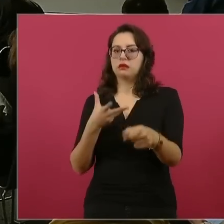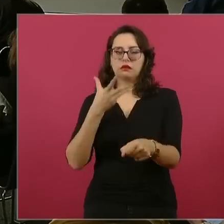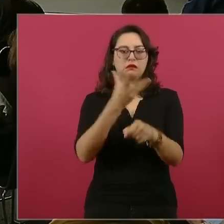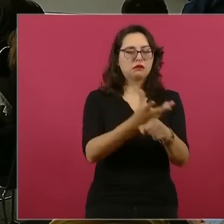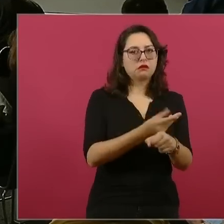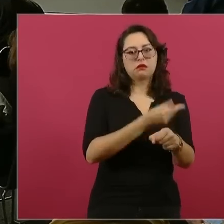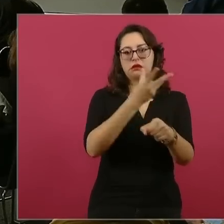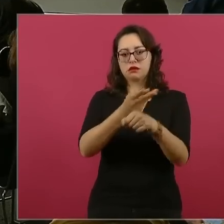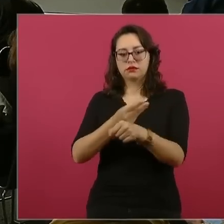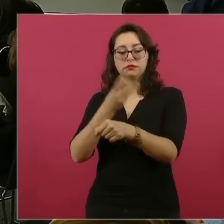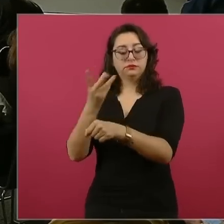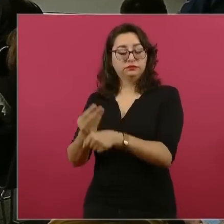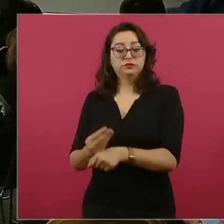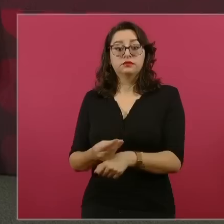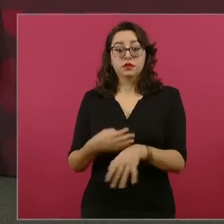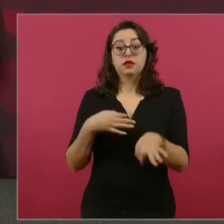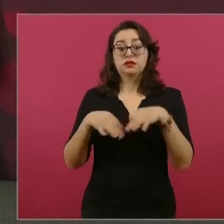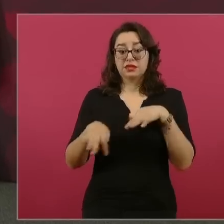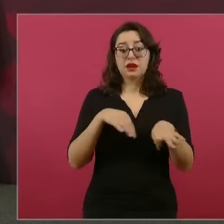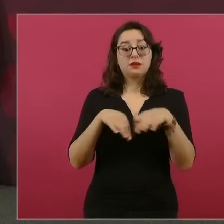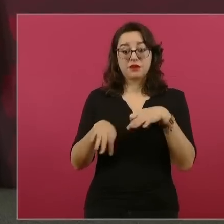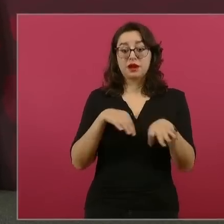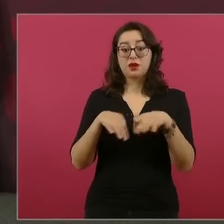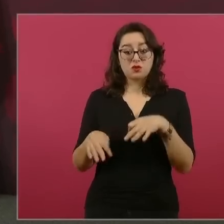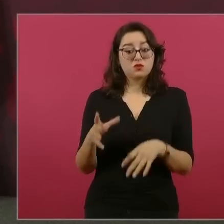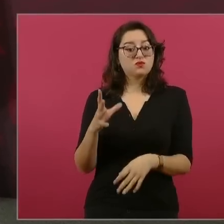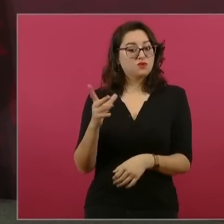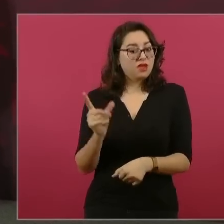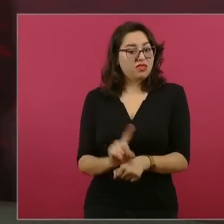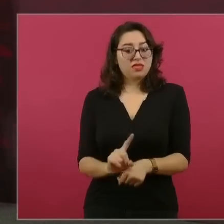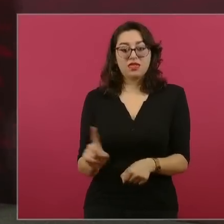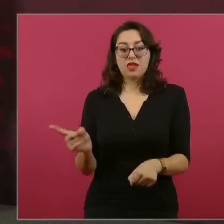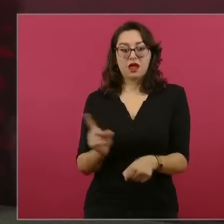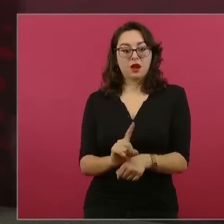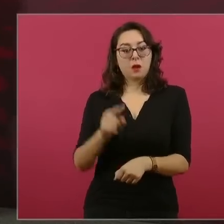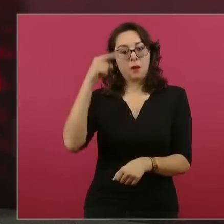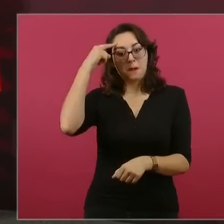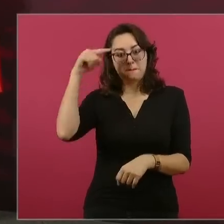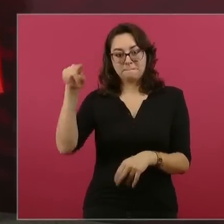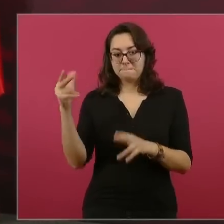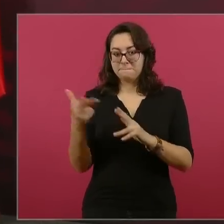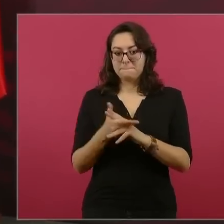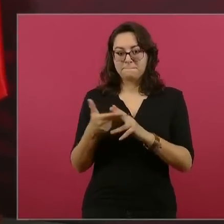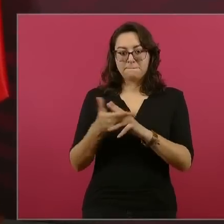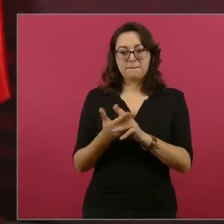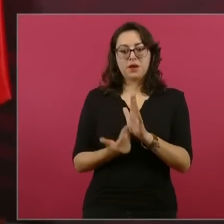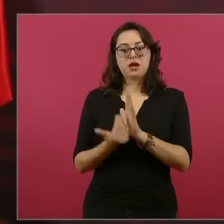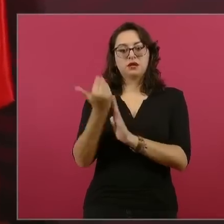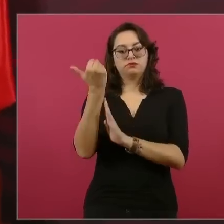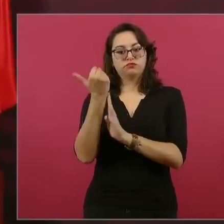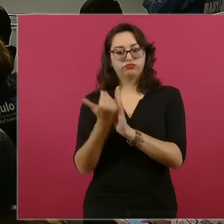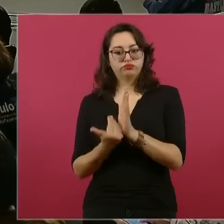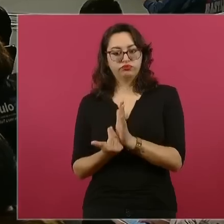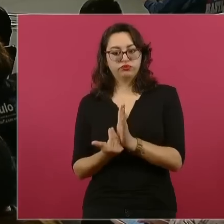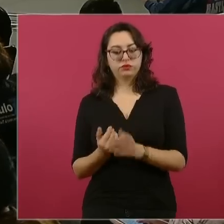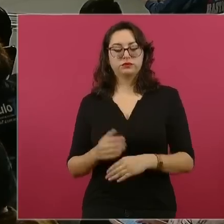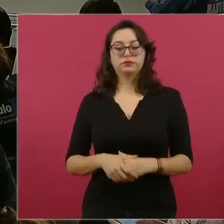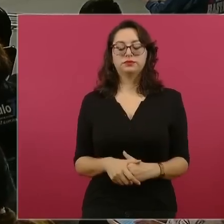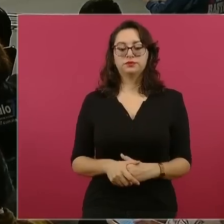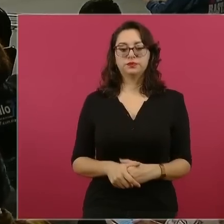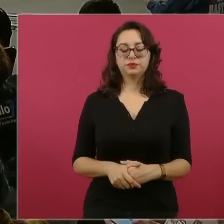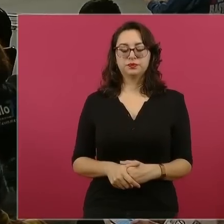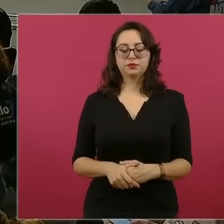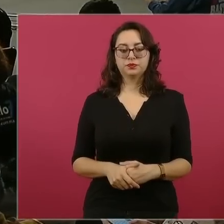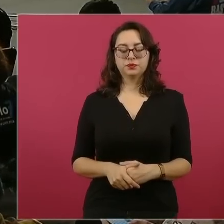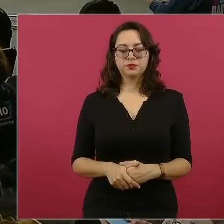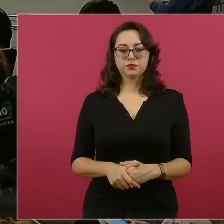se llevan a cabo para reducir el número de homicidios. ¿Y alguna vez han planteado que